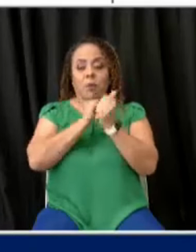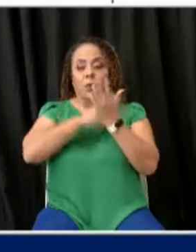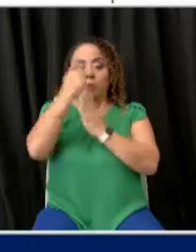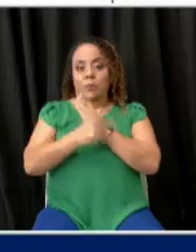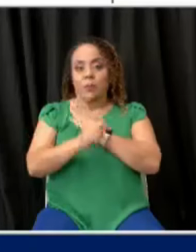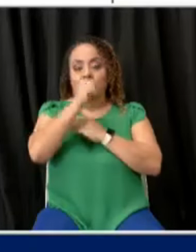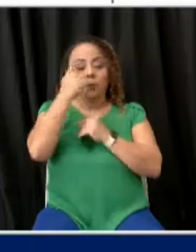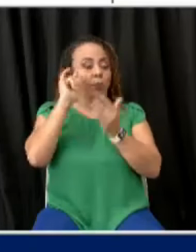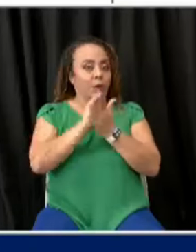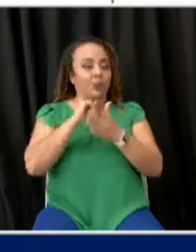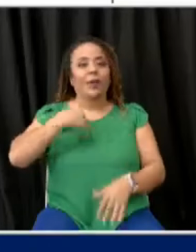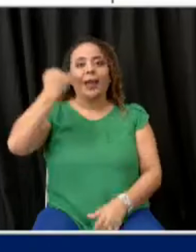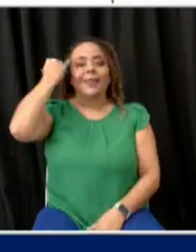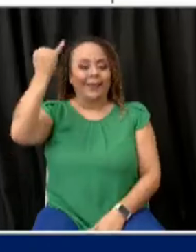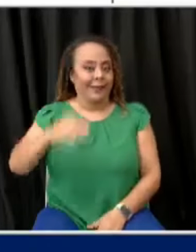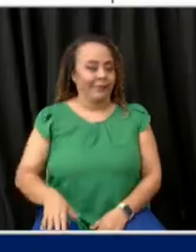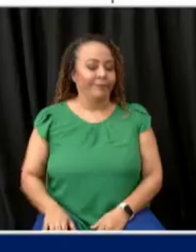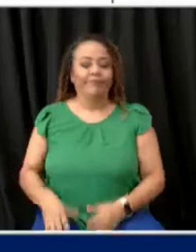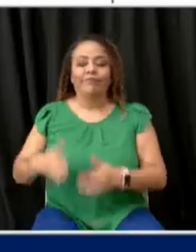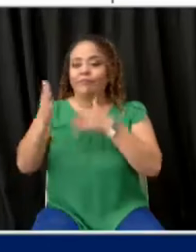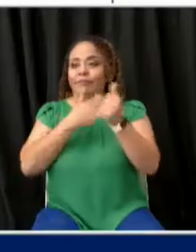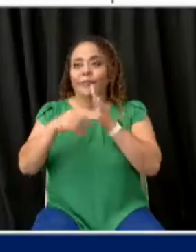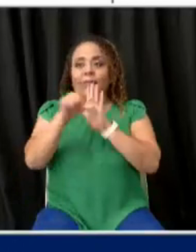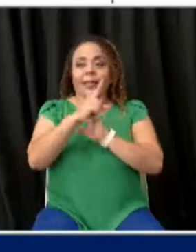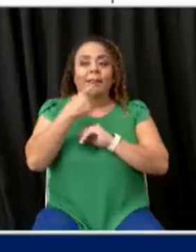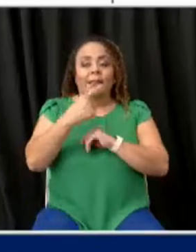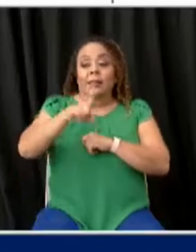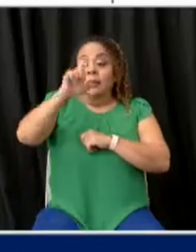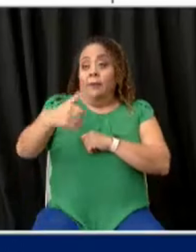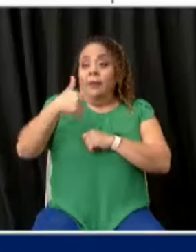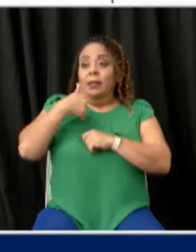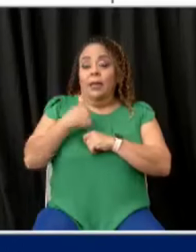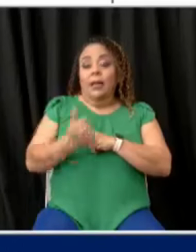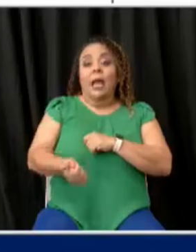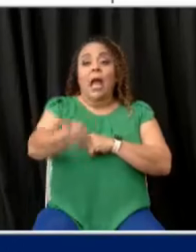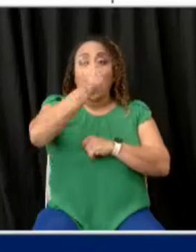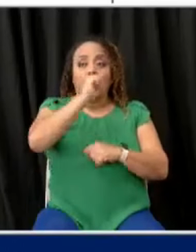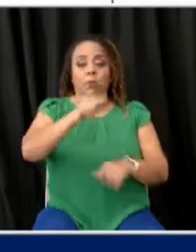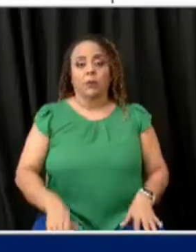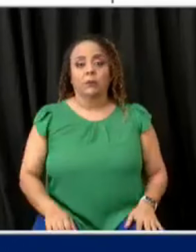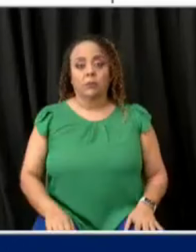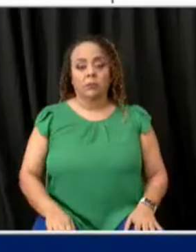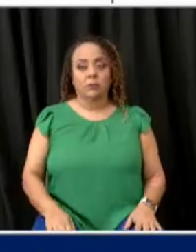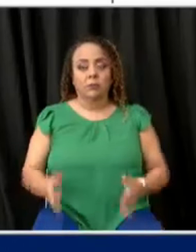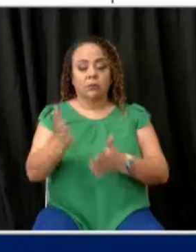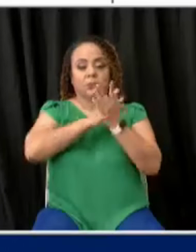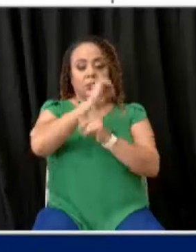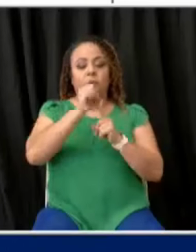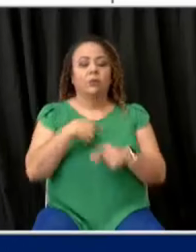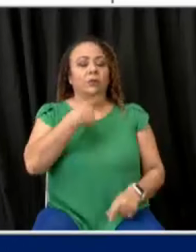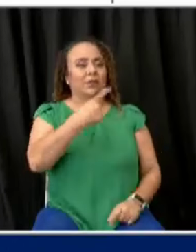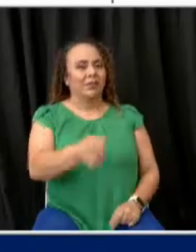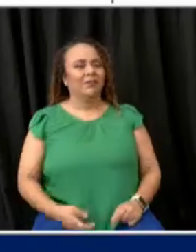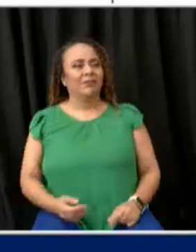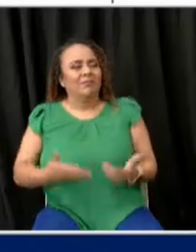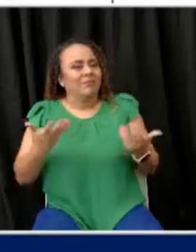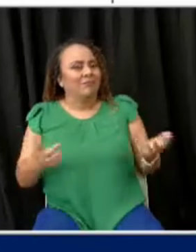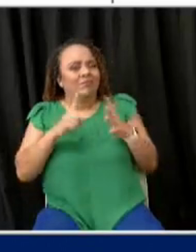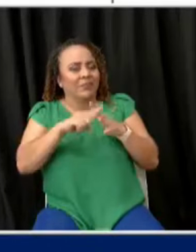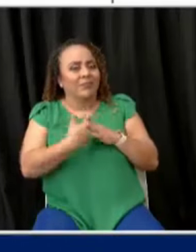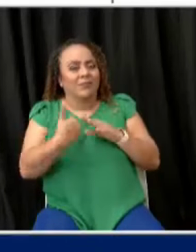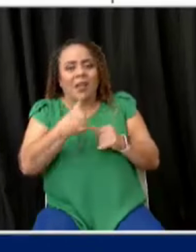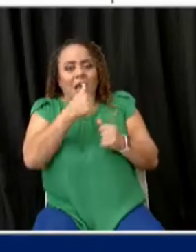eso yo soy de la idea, a pesar de que la ley dice hay que tenerles agua en ciertas condiciones, yo digo desde el principio